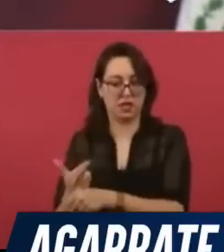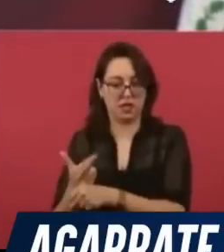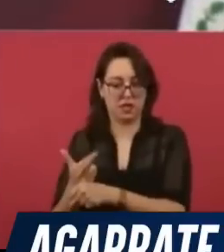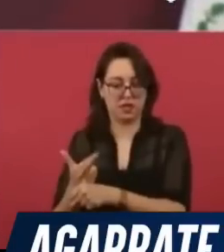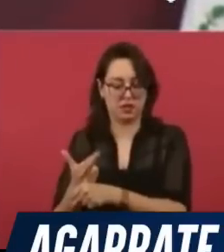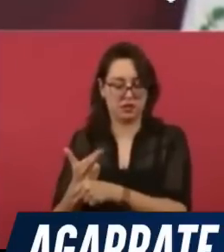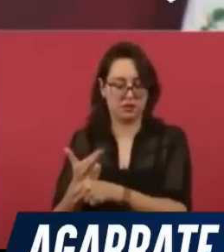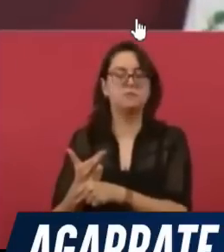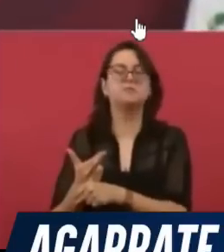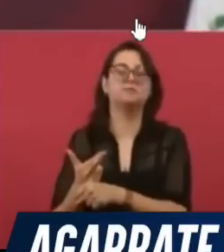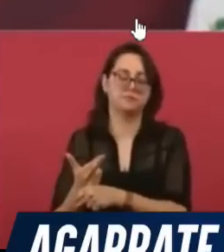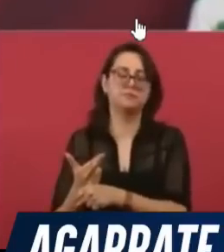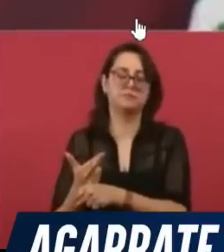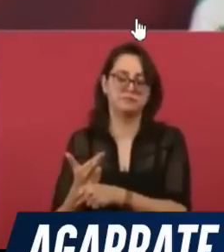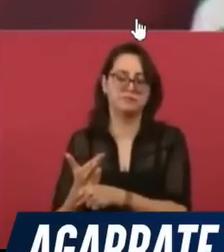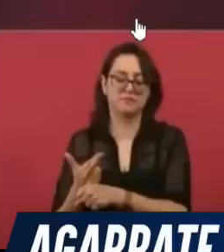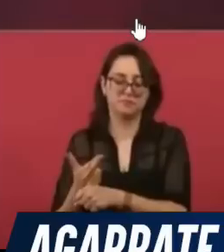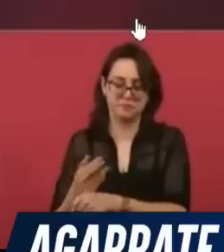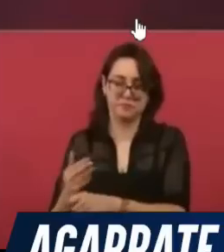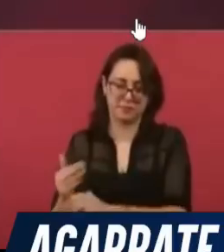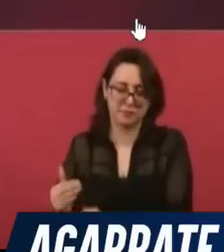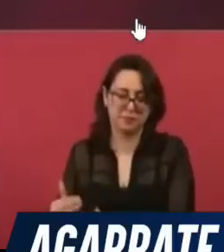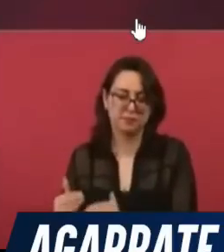Y él es el encargado